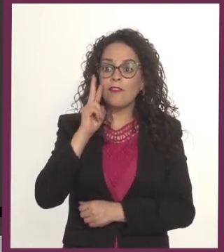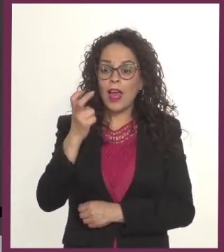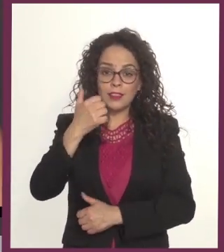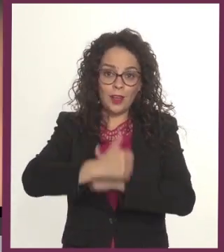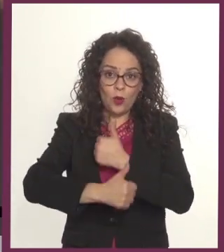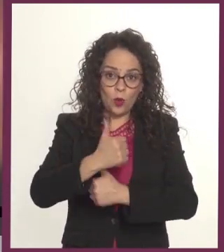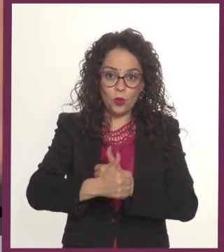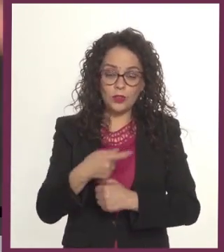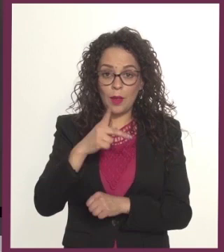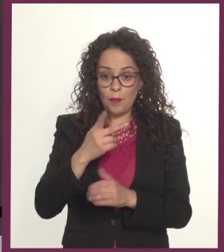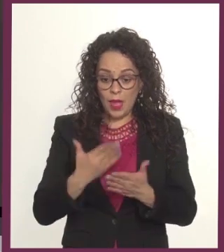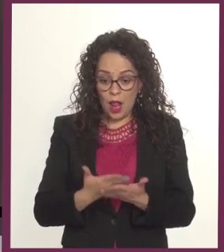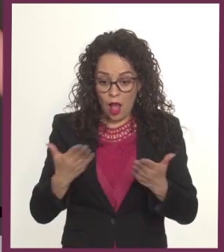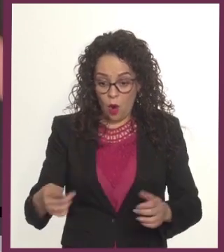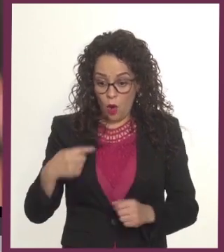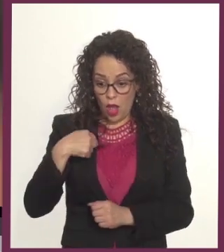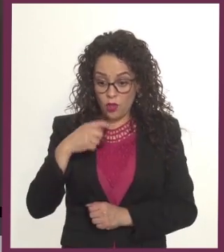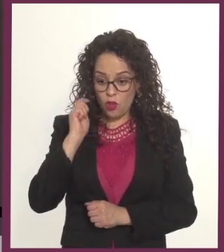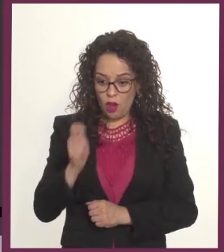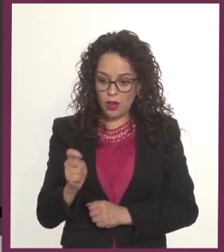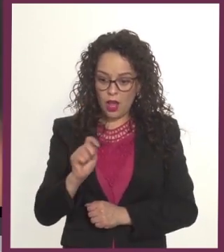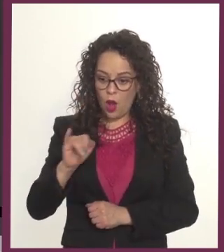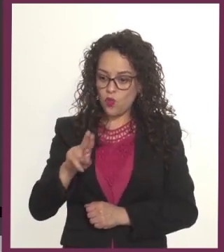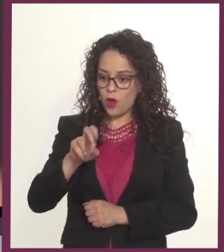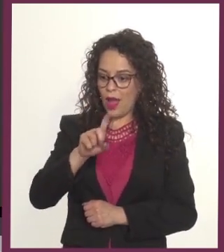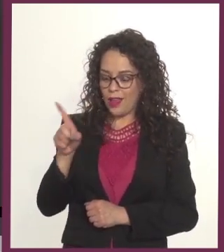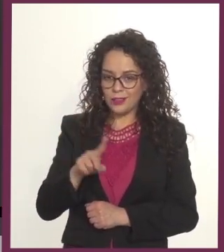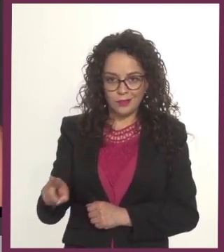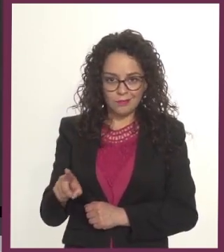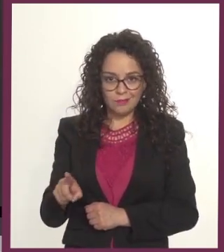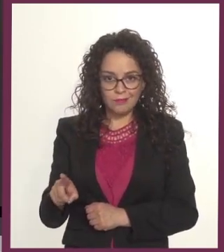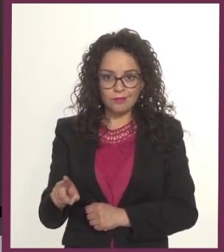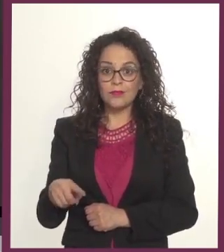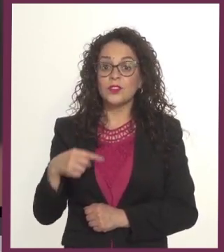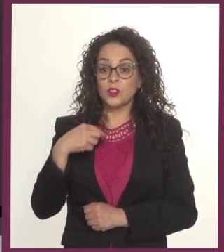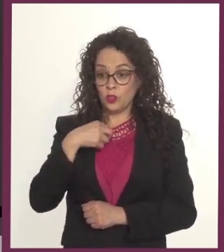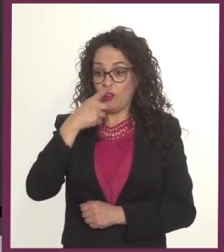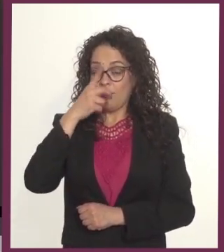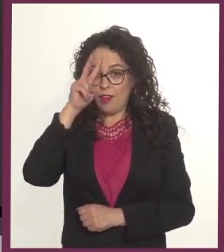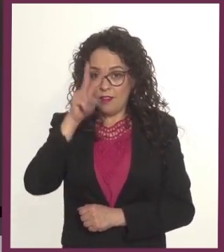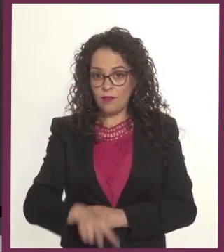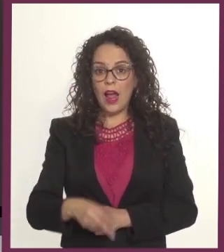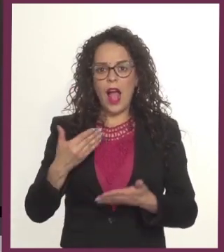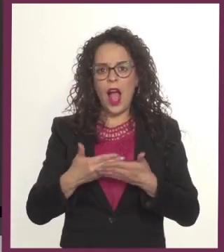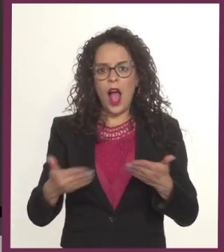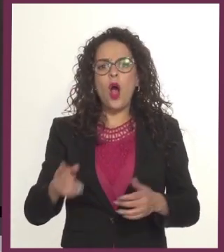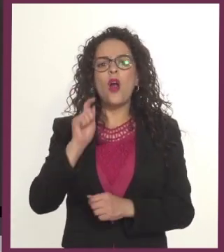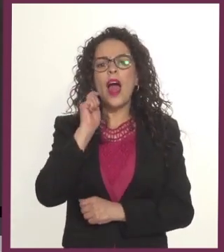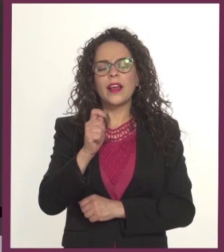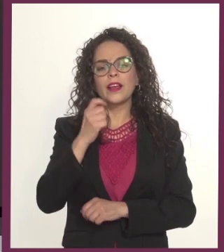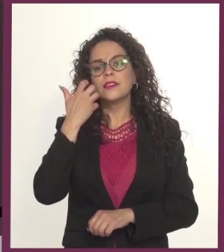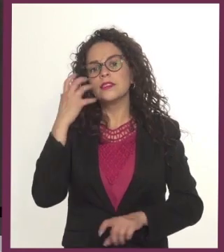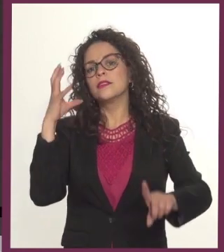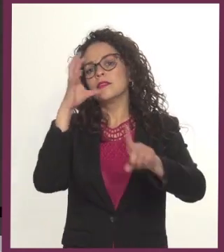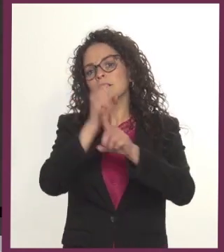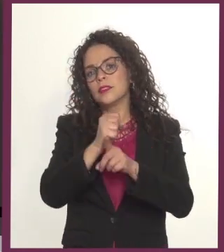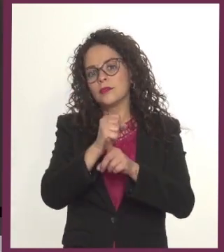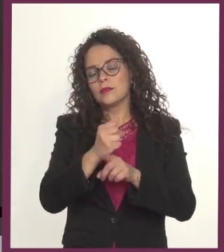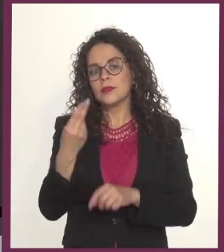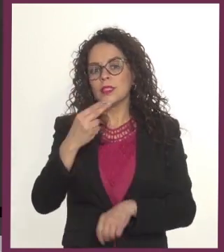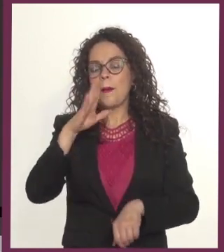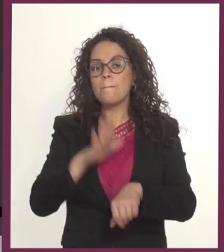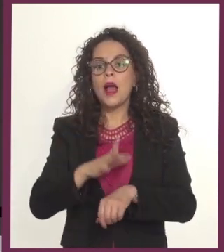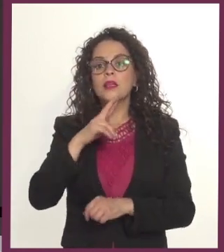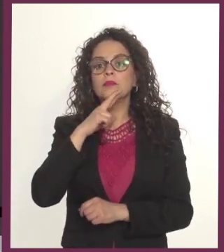convertido en una locura, en un fenómeno para todos los jóvenes que están pendientes, hay millones de espectadores de las batallas de freestyle. Pero